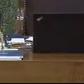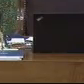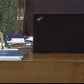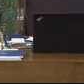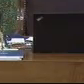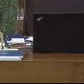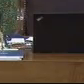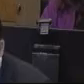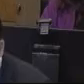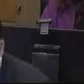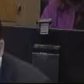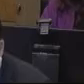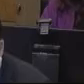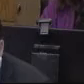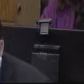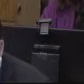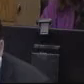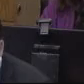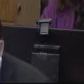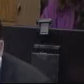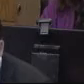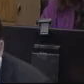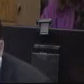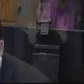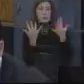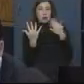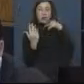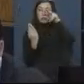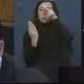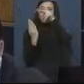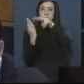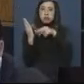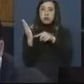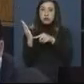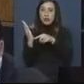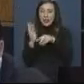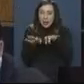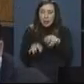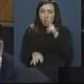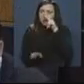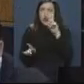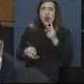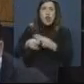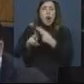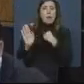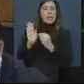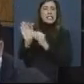Presidente, me ha sorprendido porque me miraba en el tablero y no aparecía inscrito.